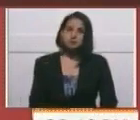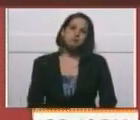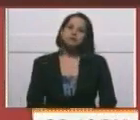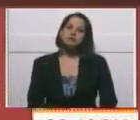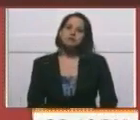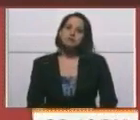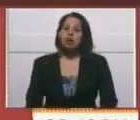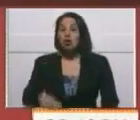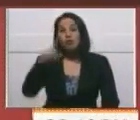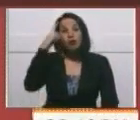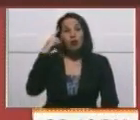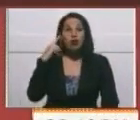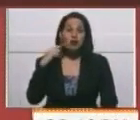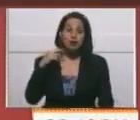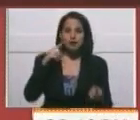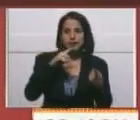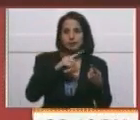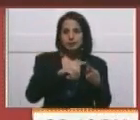con bolívar